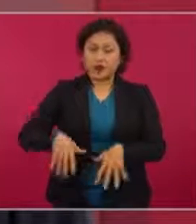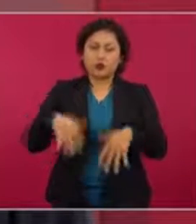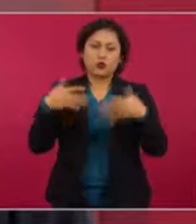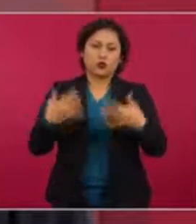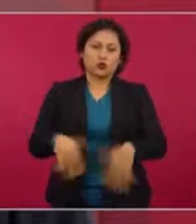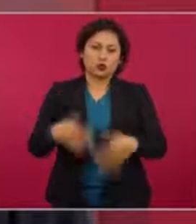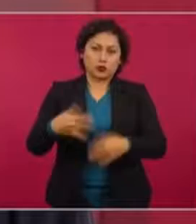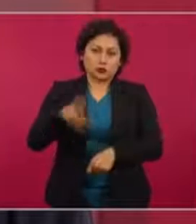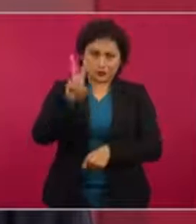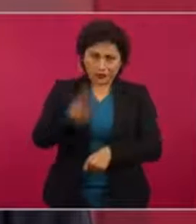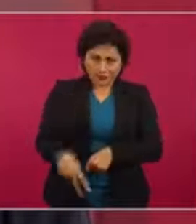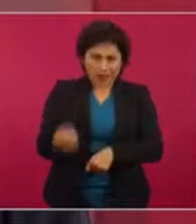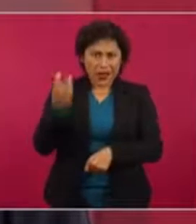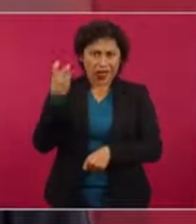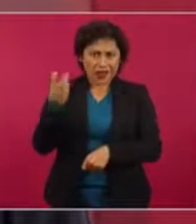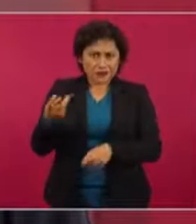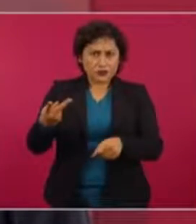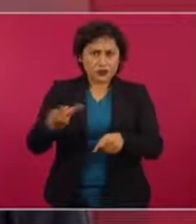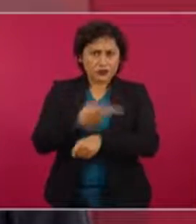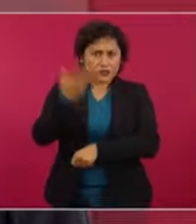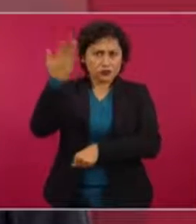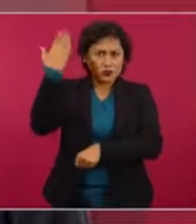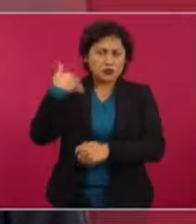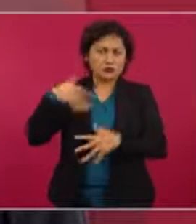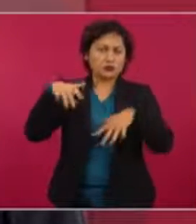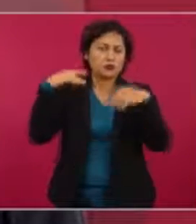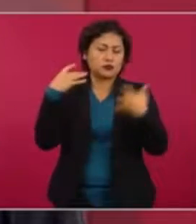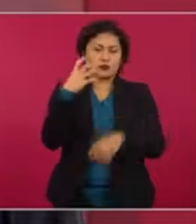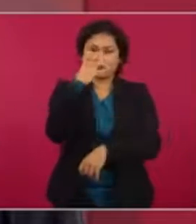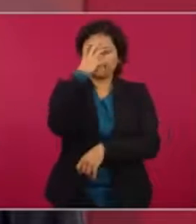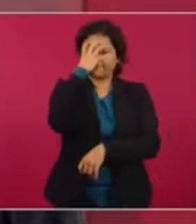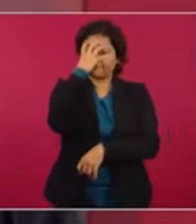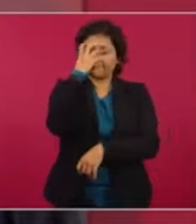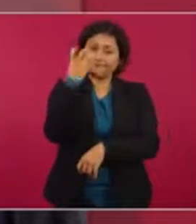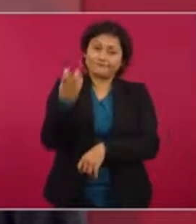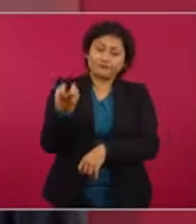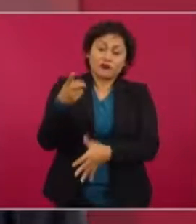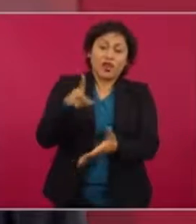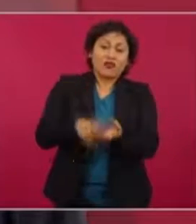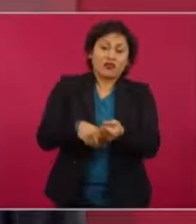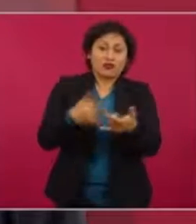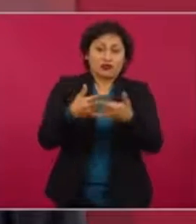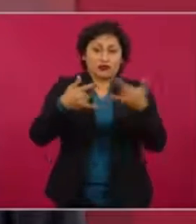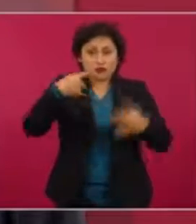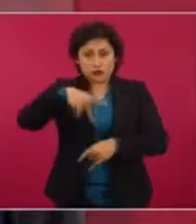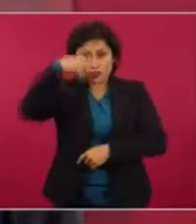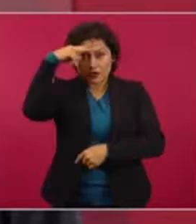horrendo, una vergüenza en la historia de nuestro país.